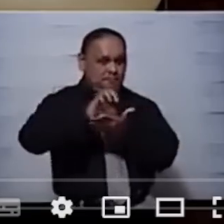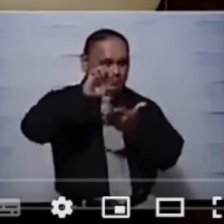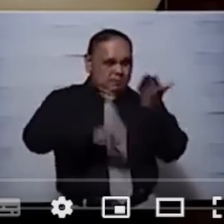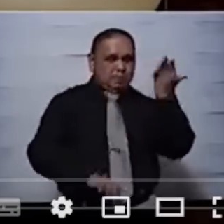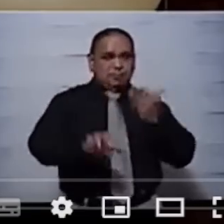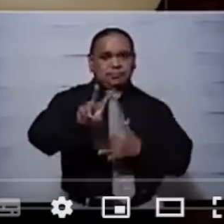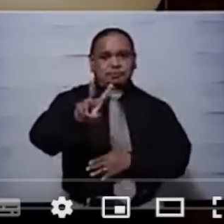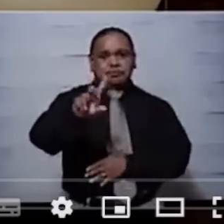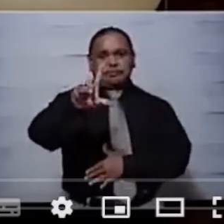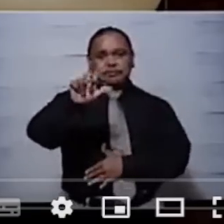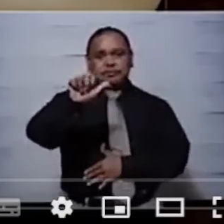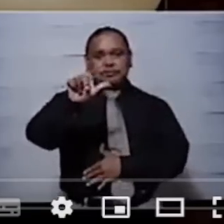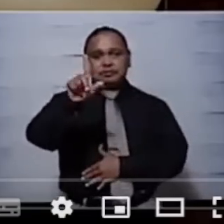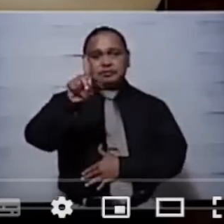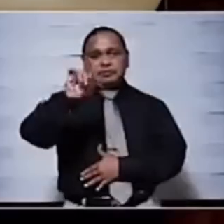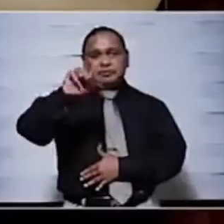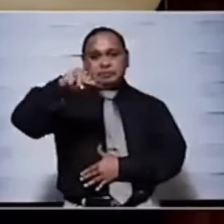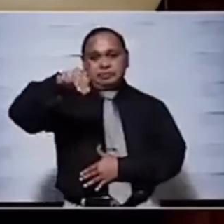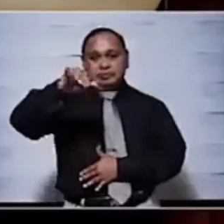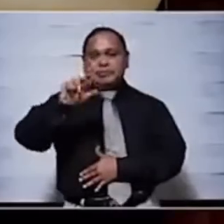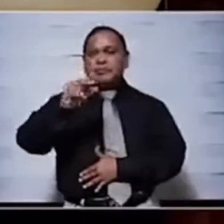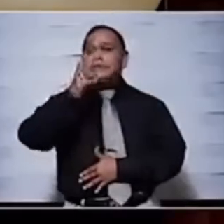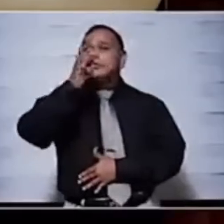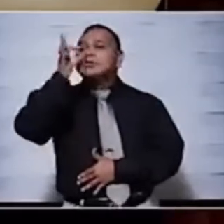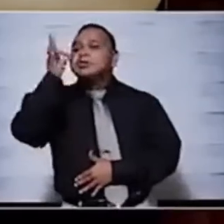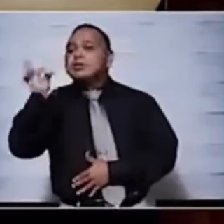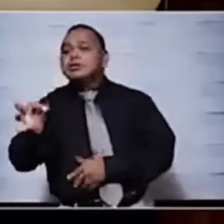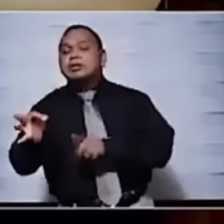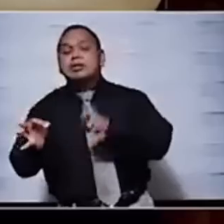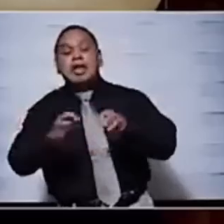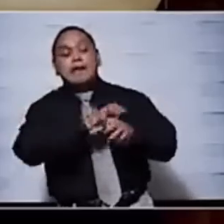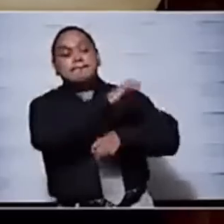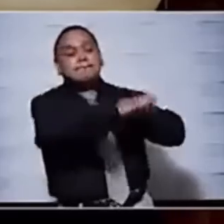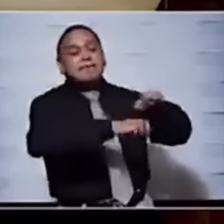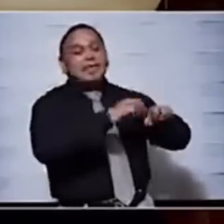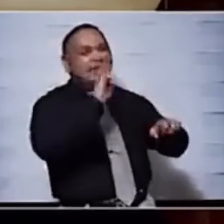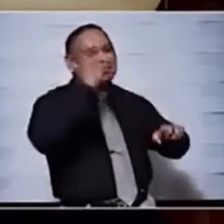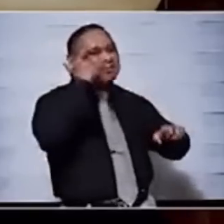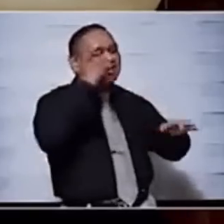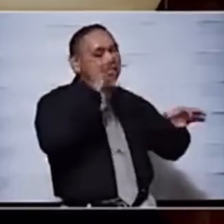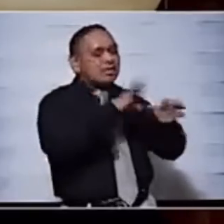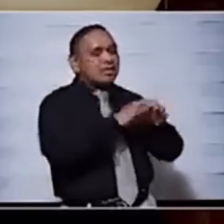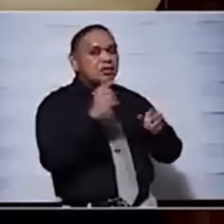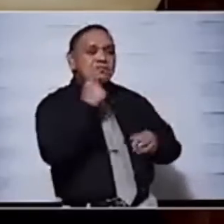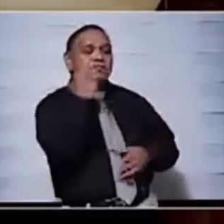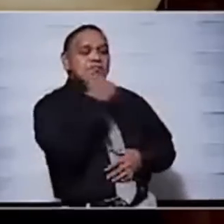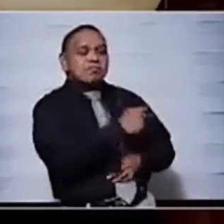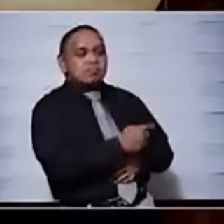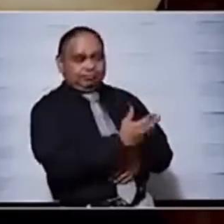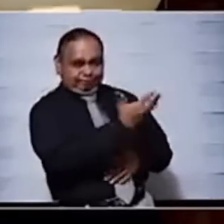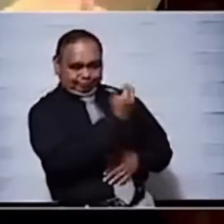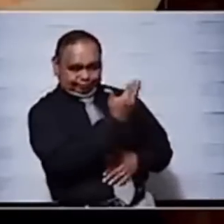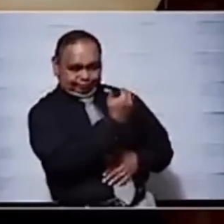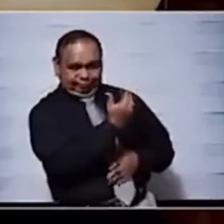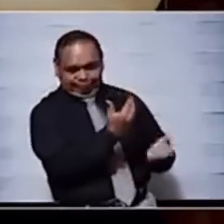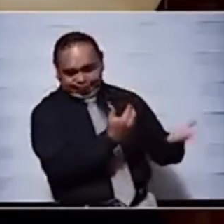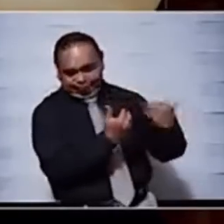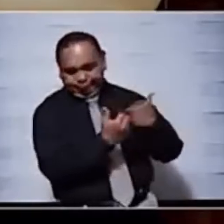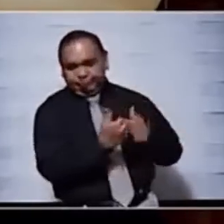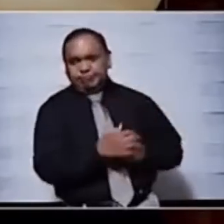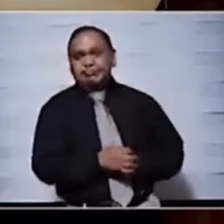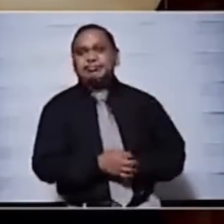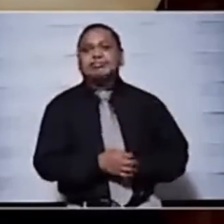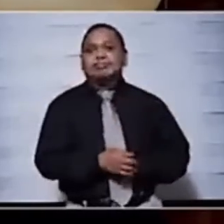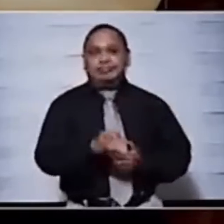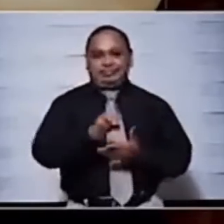a este que fuera con este, empresarios campechanos, que ya los voy a mandar a llamar para primero hacer como